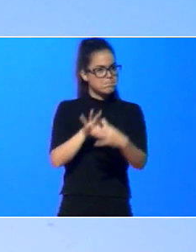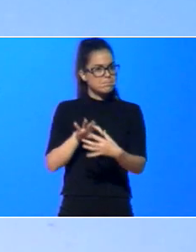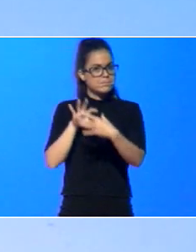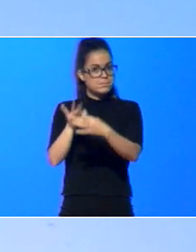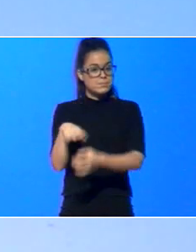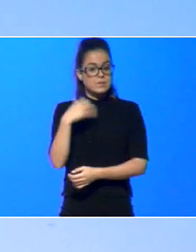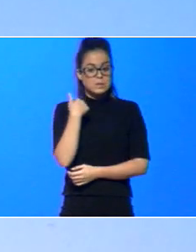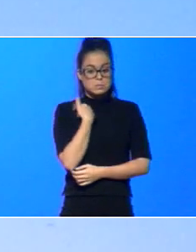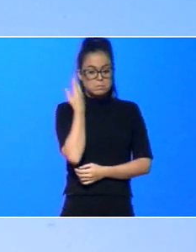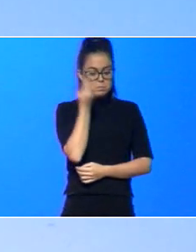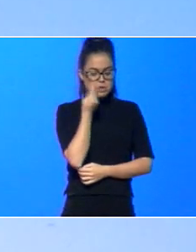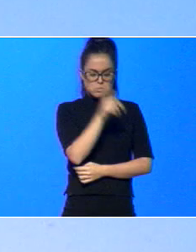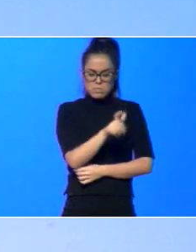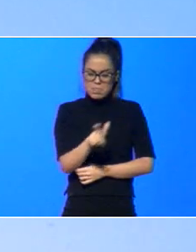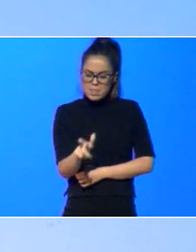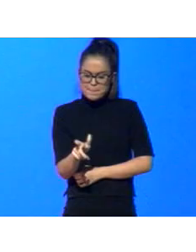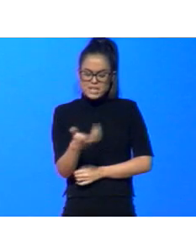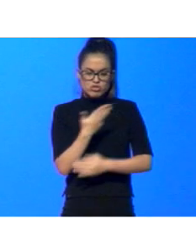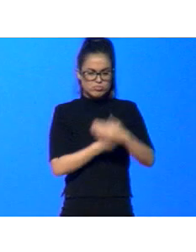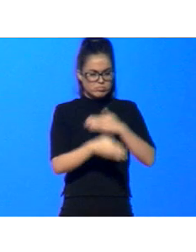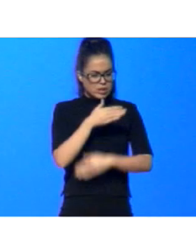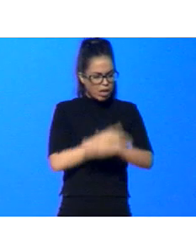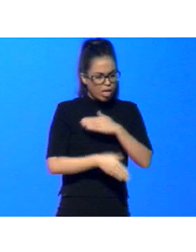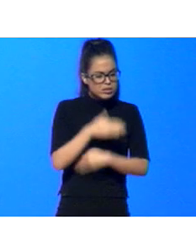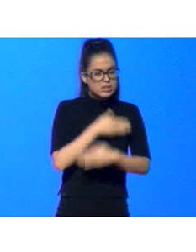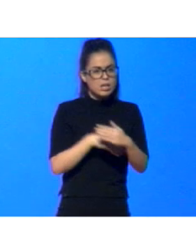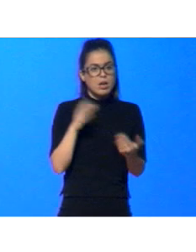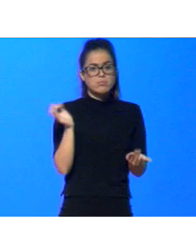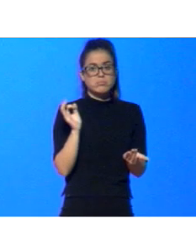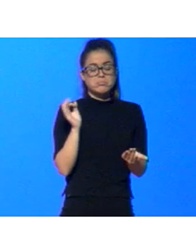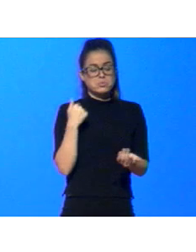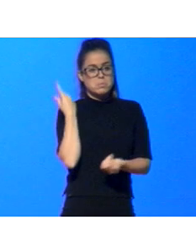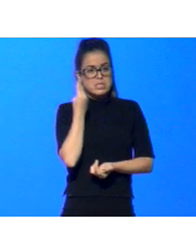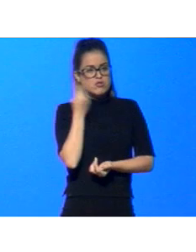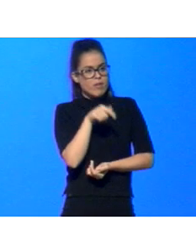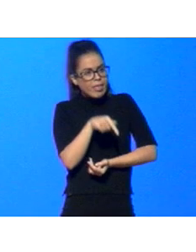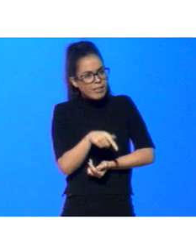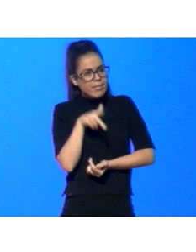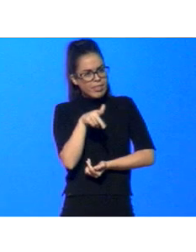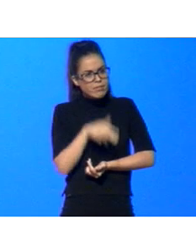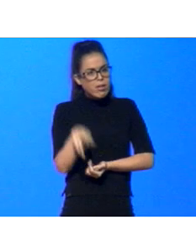Derechos de personas con discapacidad o un discurso sobre la discapacidad es importante subrayar